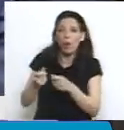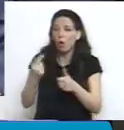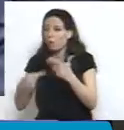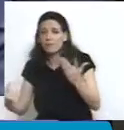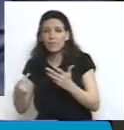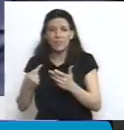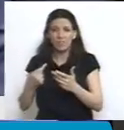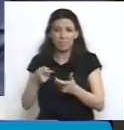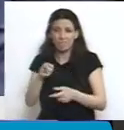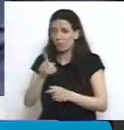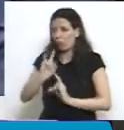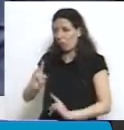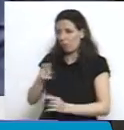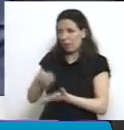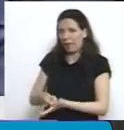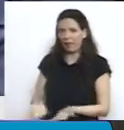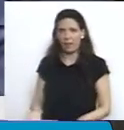Mientras